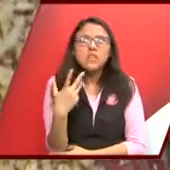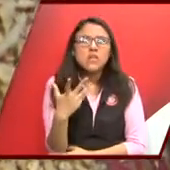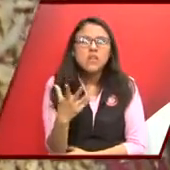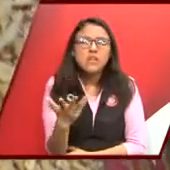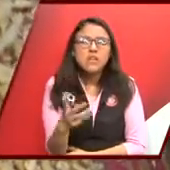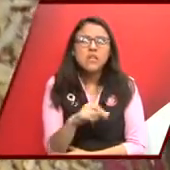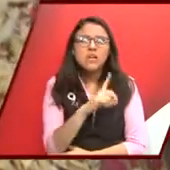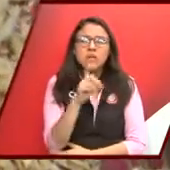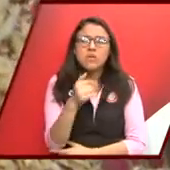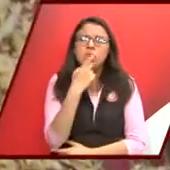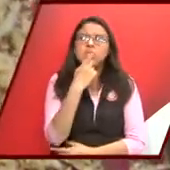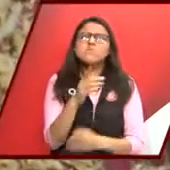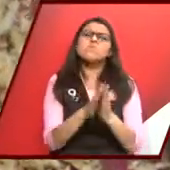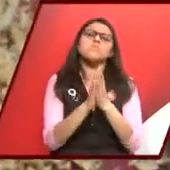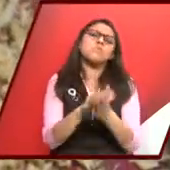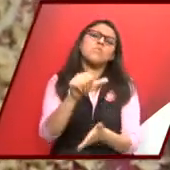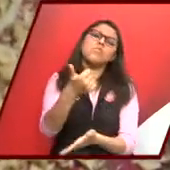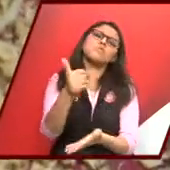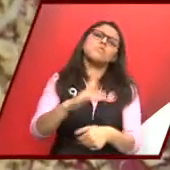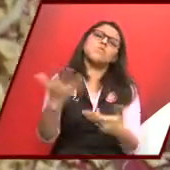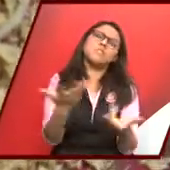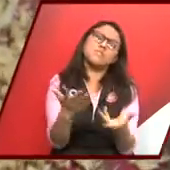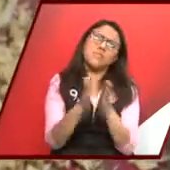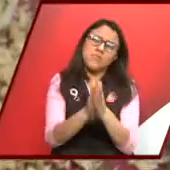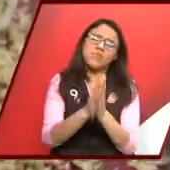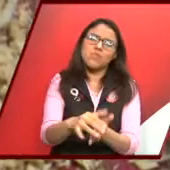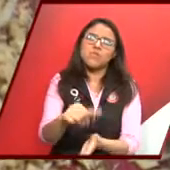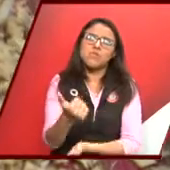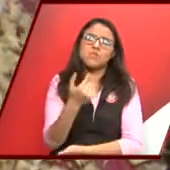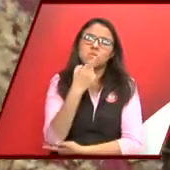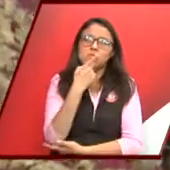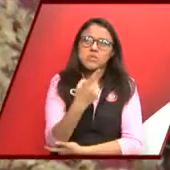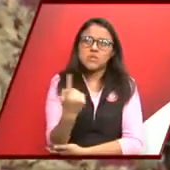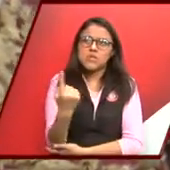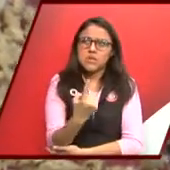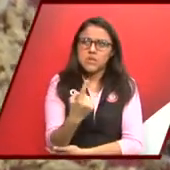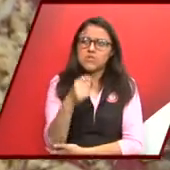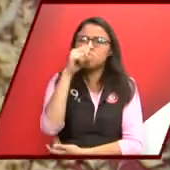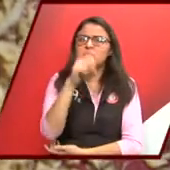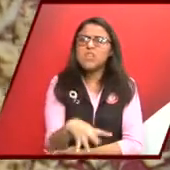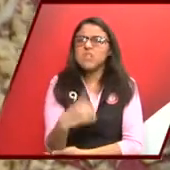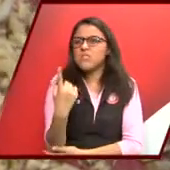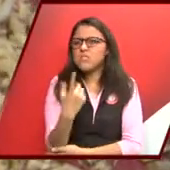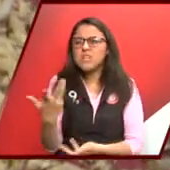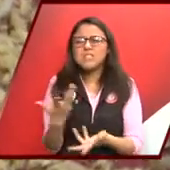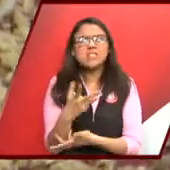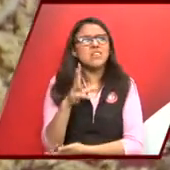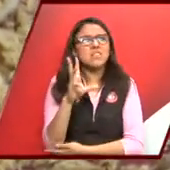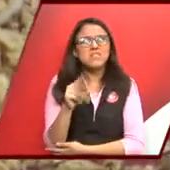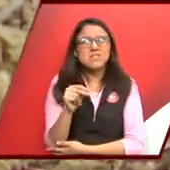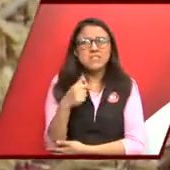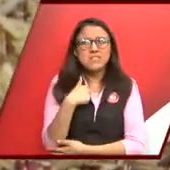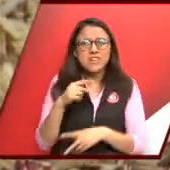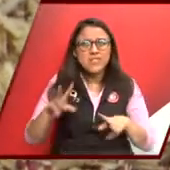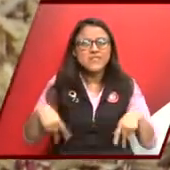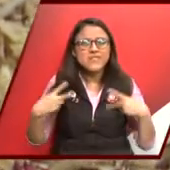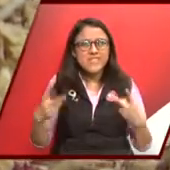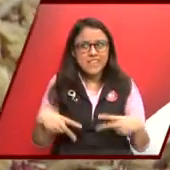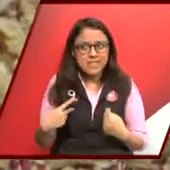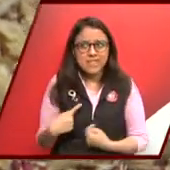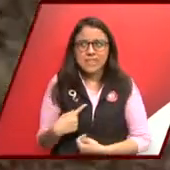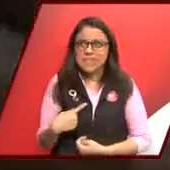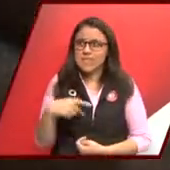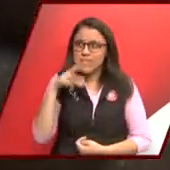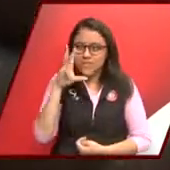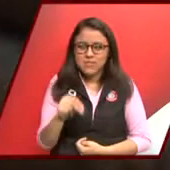Y le decía yo a mi papá, hazme otro. Y dice mi mamá, dice, ¿y qué los pierdo? ¿Qué? Dice, no, dice, es que los vende. Y dice, no,